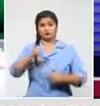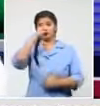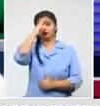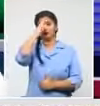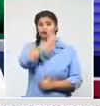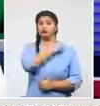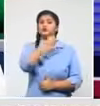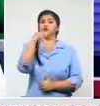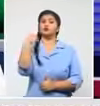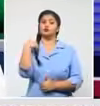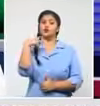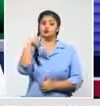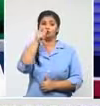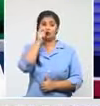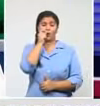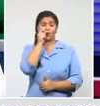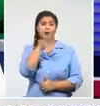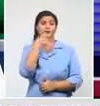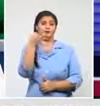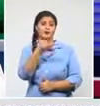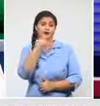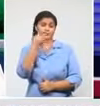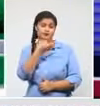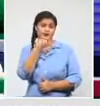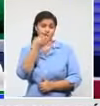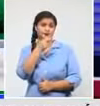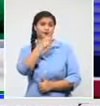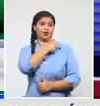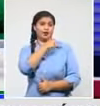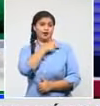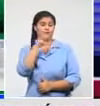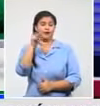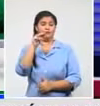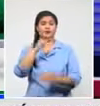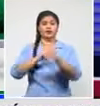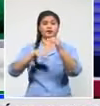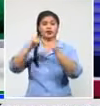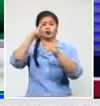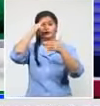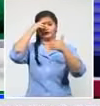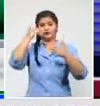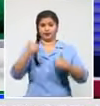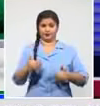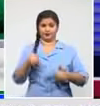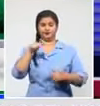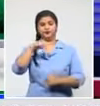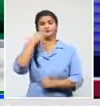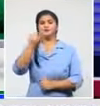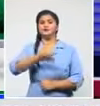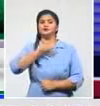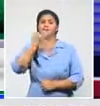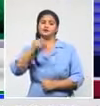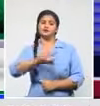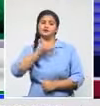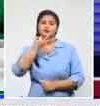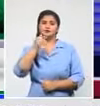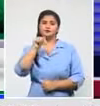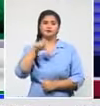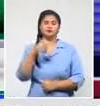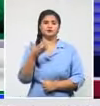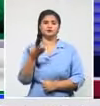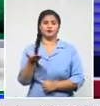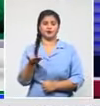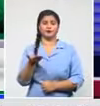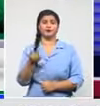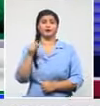Sanitario Internacional del Ministerio de Salud, y nos estamos refiriendo al papel que tiene